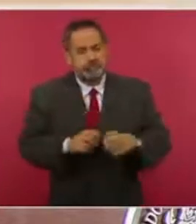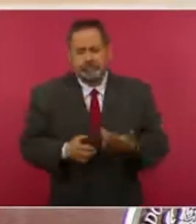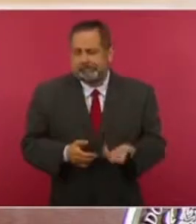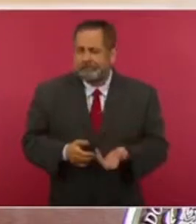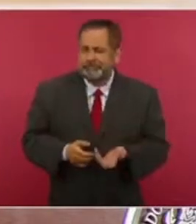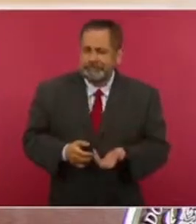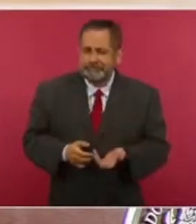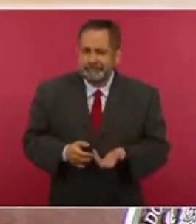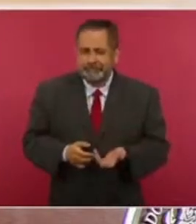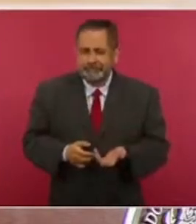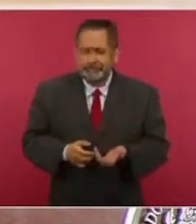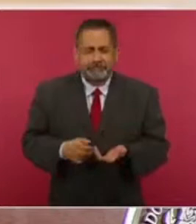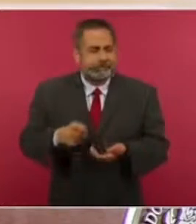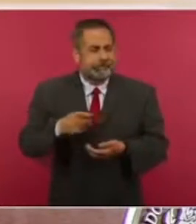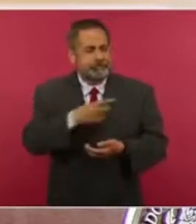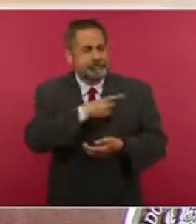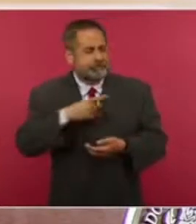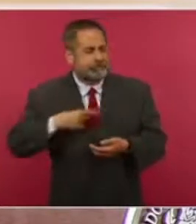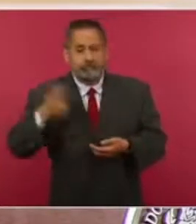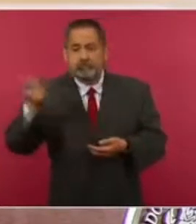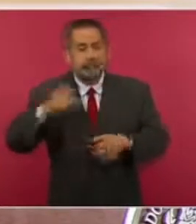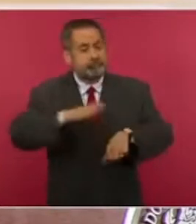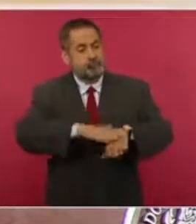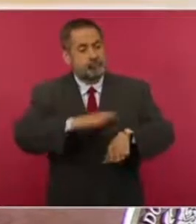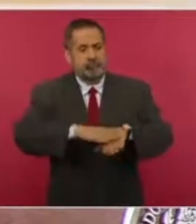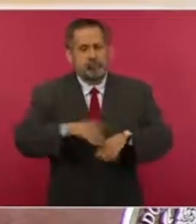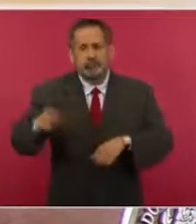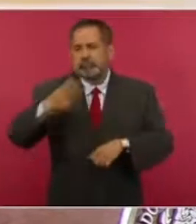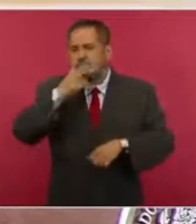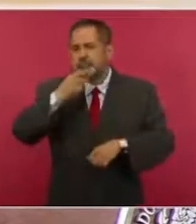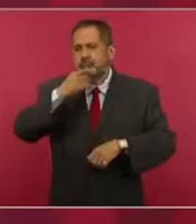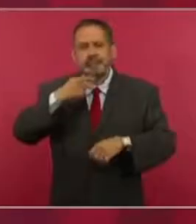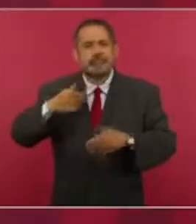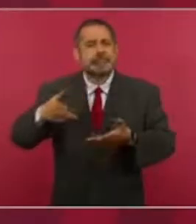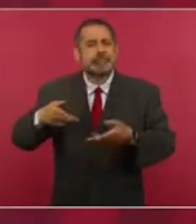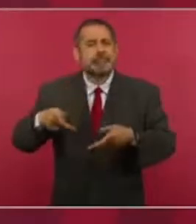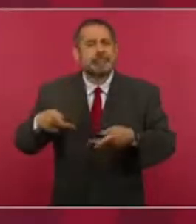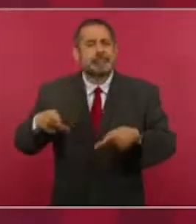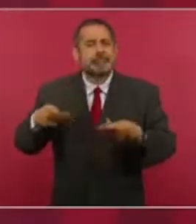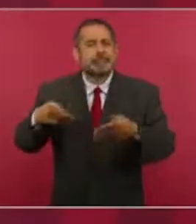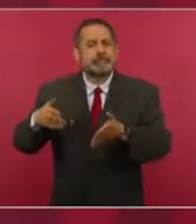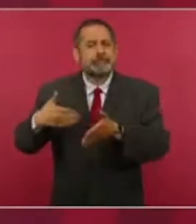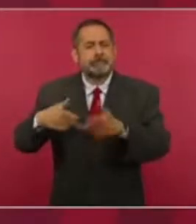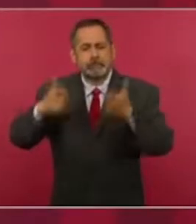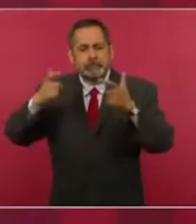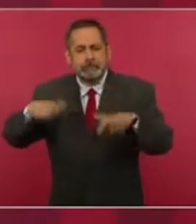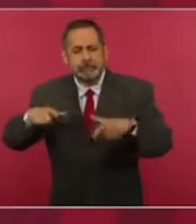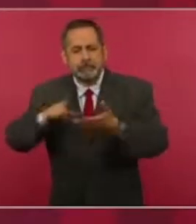deudas, una que reclamaba un pastelero de Tacubaya,